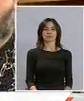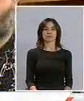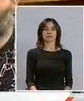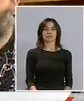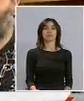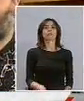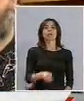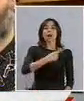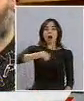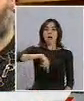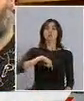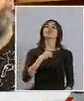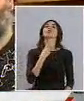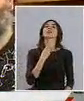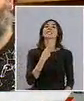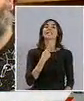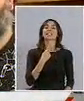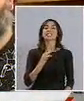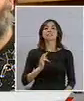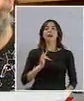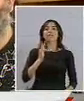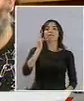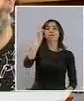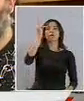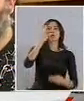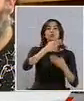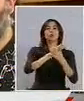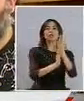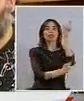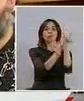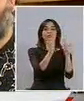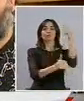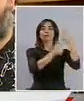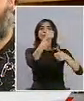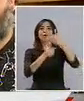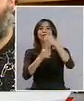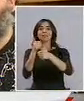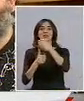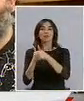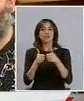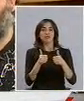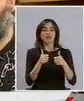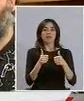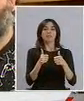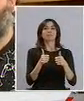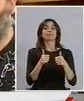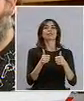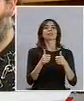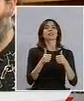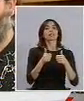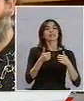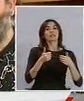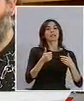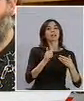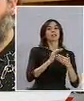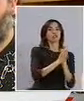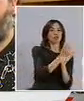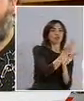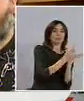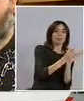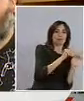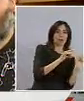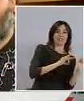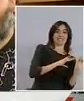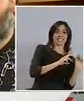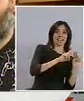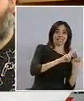Nos interesa el futuro de todos los profesionales, la exportación de toda la animación chilena